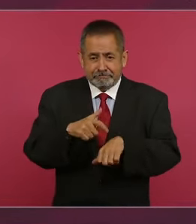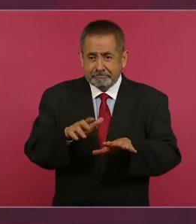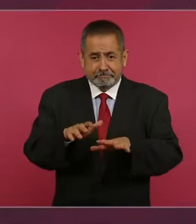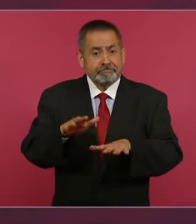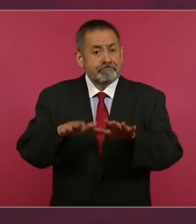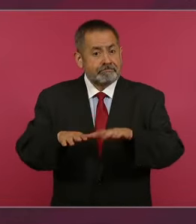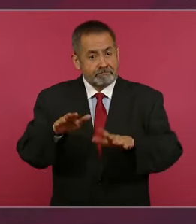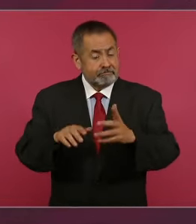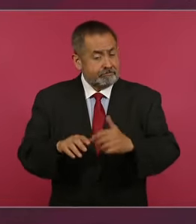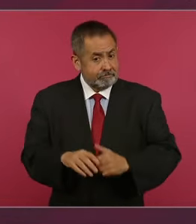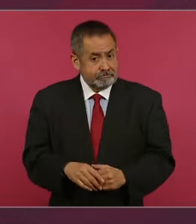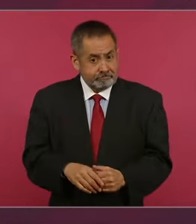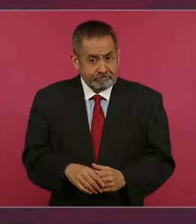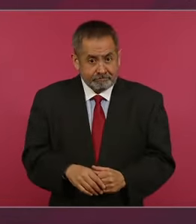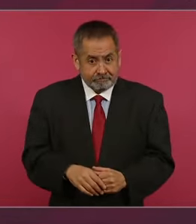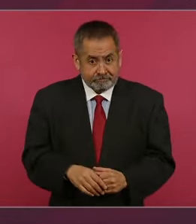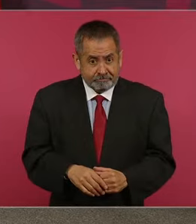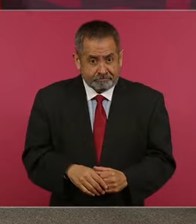veces que